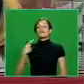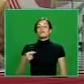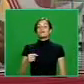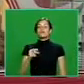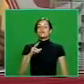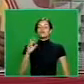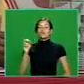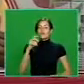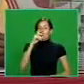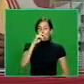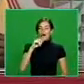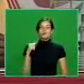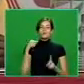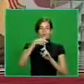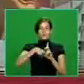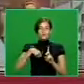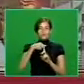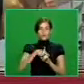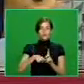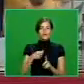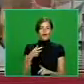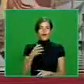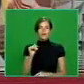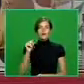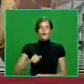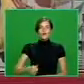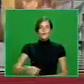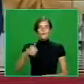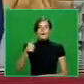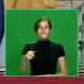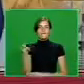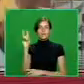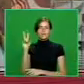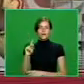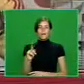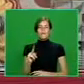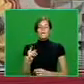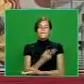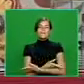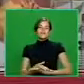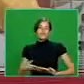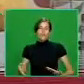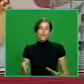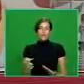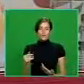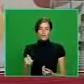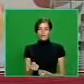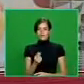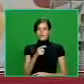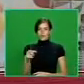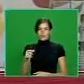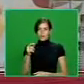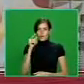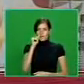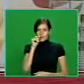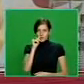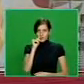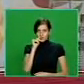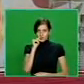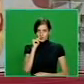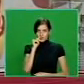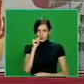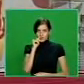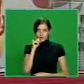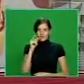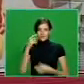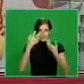de 200 años de lucha tenemos hoy más que nunca en Venezuela millones de bolivarianos y